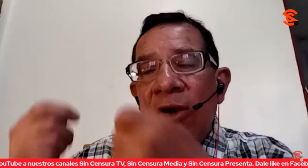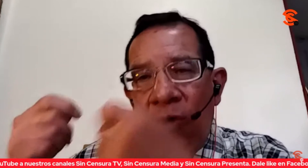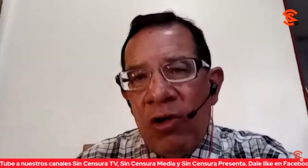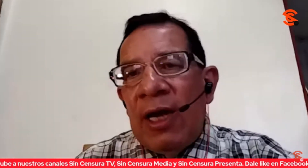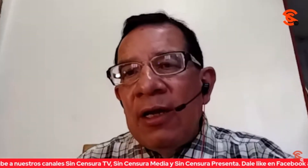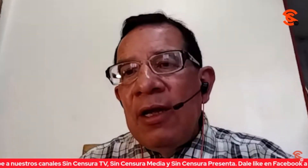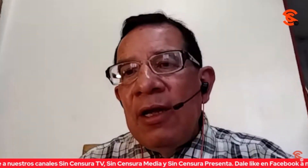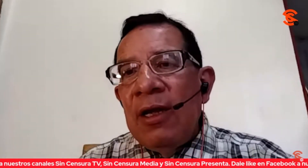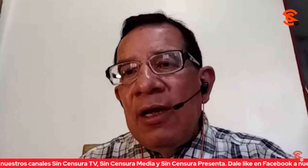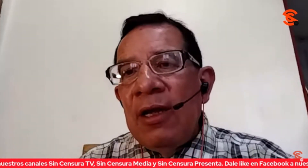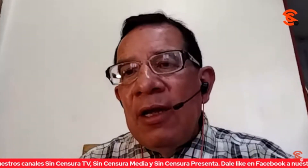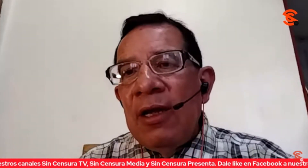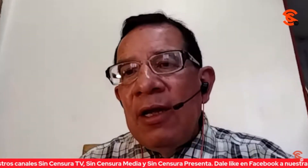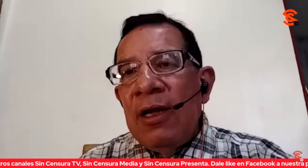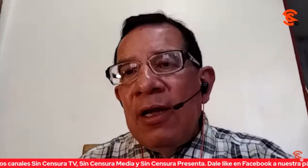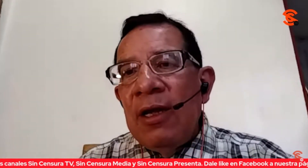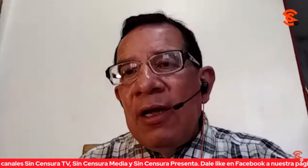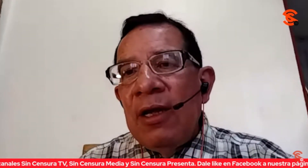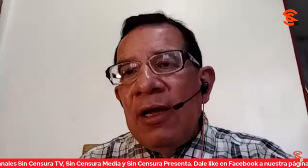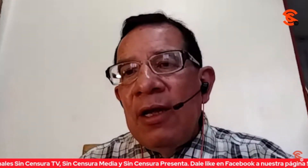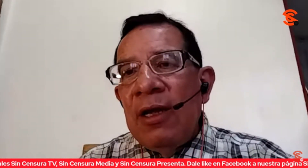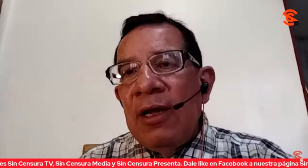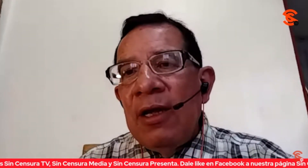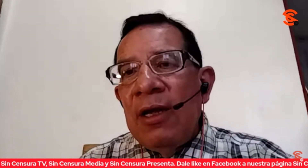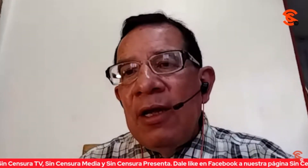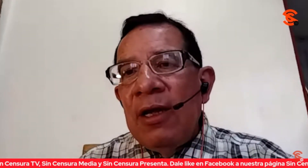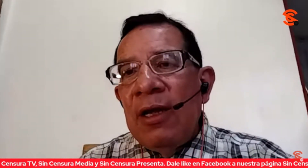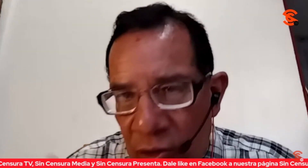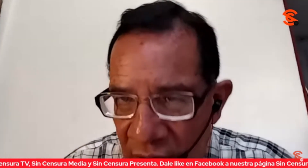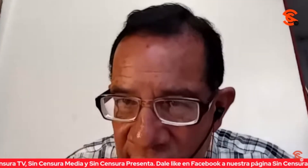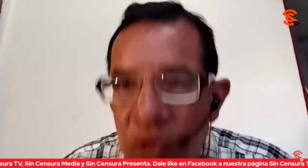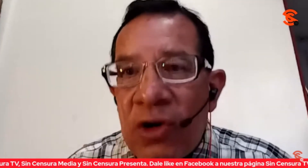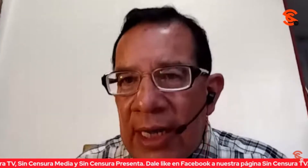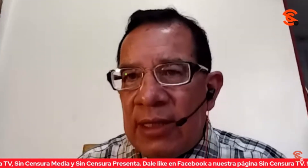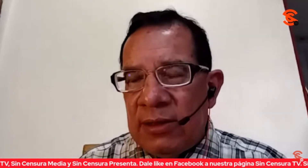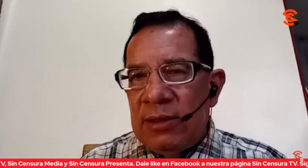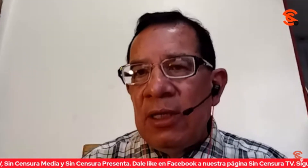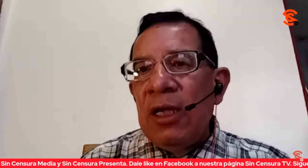dice, oigan, pero ya tiene 5 años el presidente, sí, pero